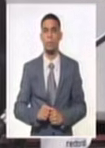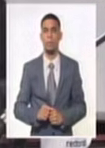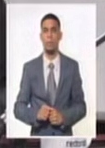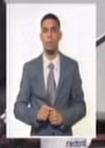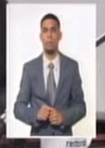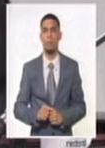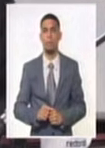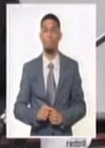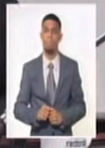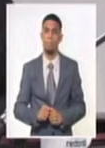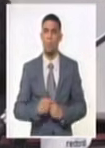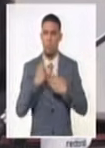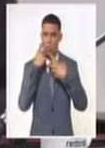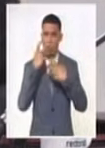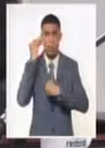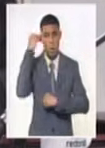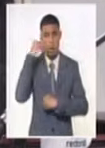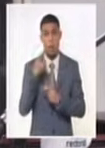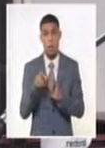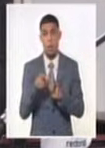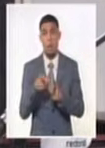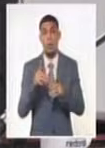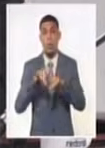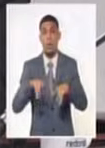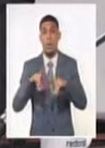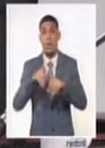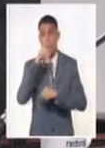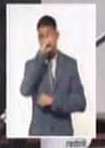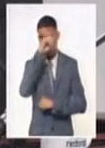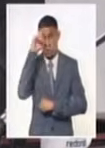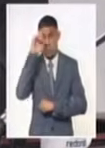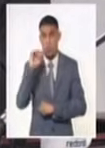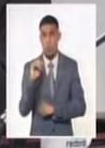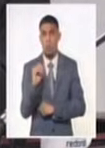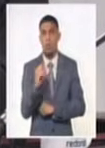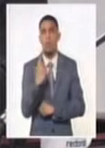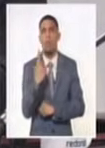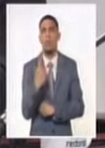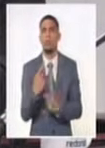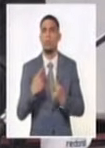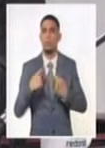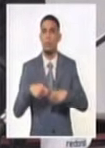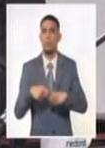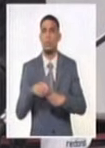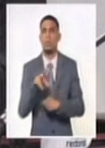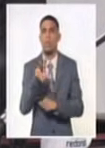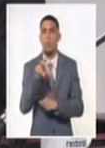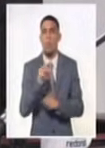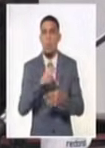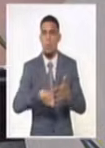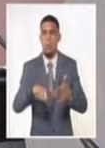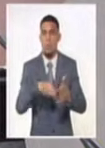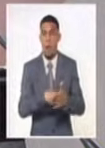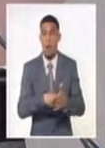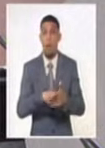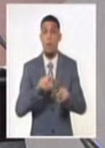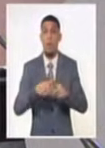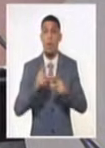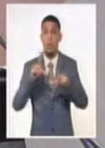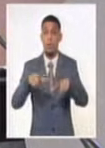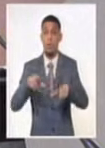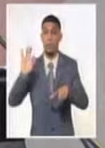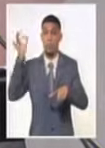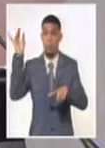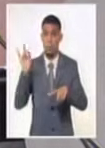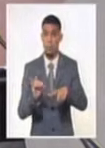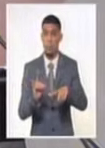Bueno, qué bueno saber eso, que la universidad no solo ha sido decisiva, importante en la estrategia de las energías renovables en el país, incluso en